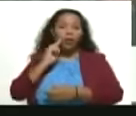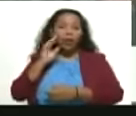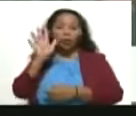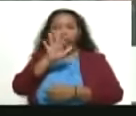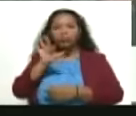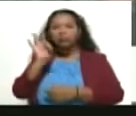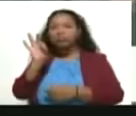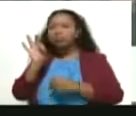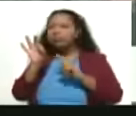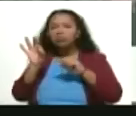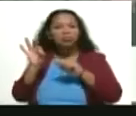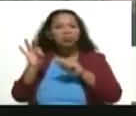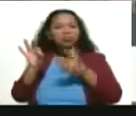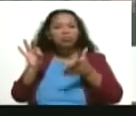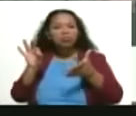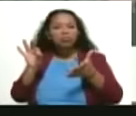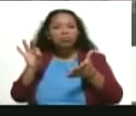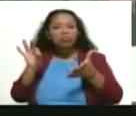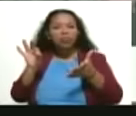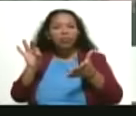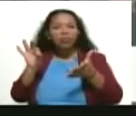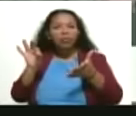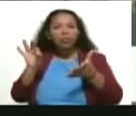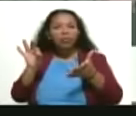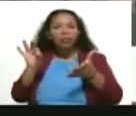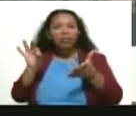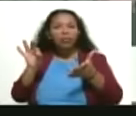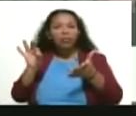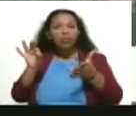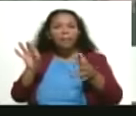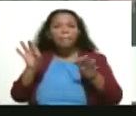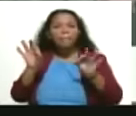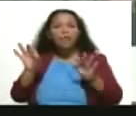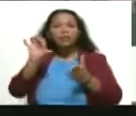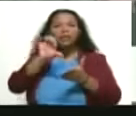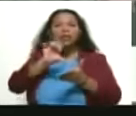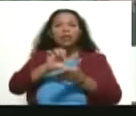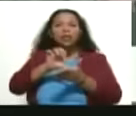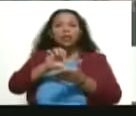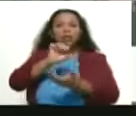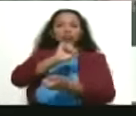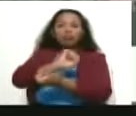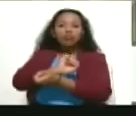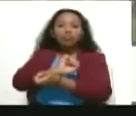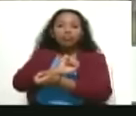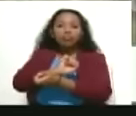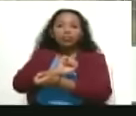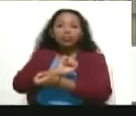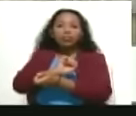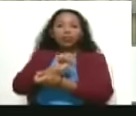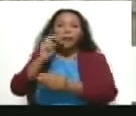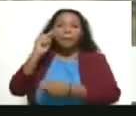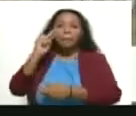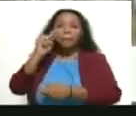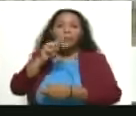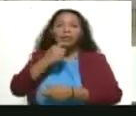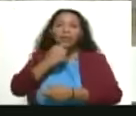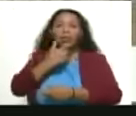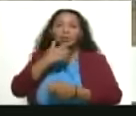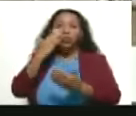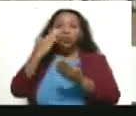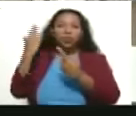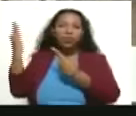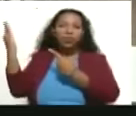específicamente en el centro penitenciario Vista Hermosa, luego